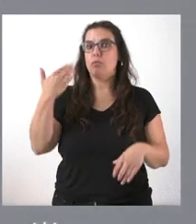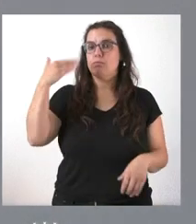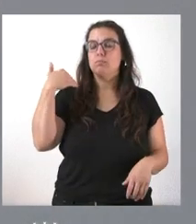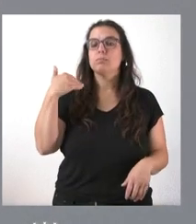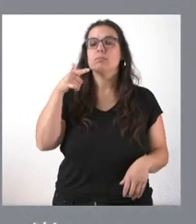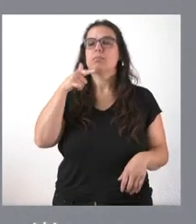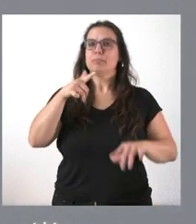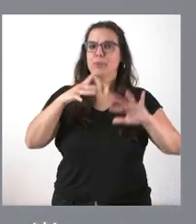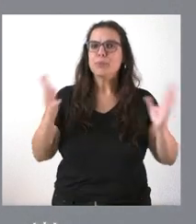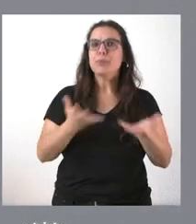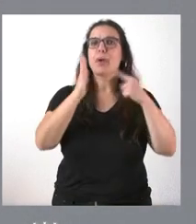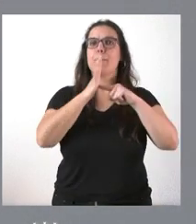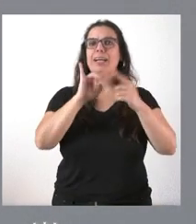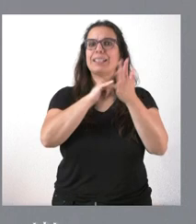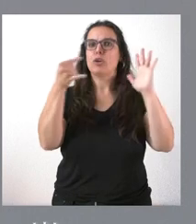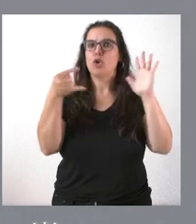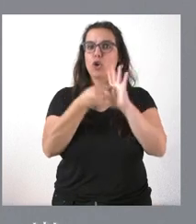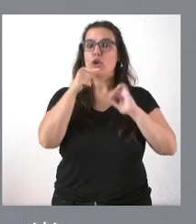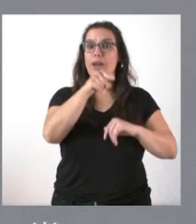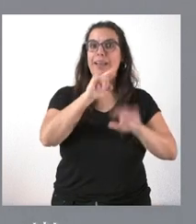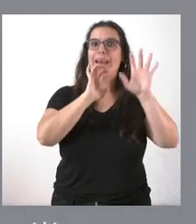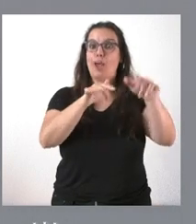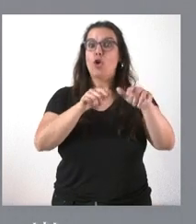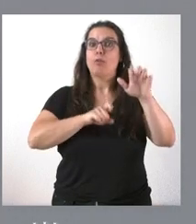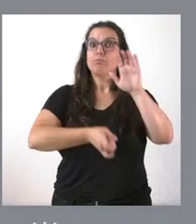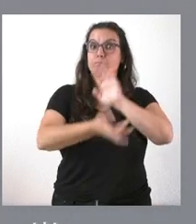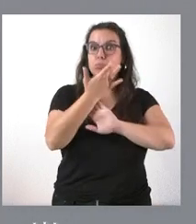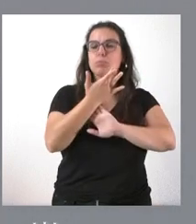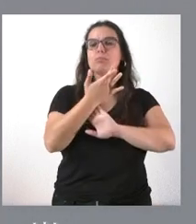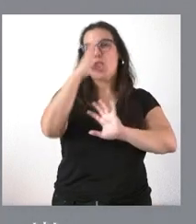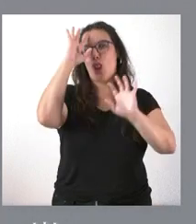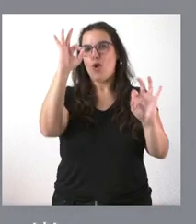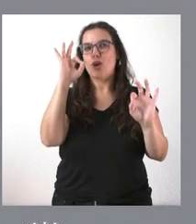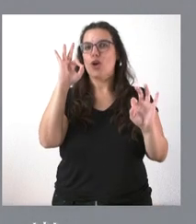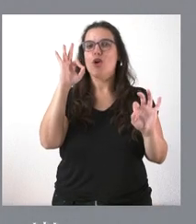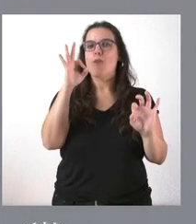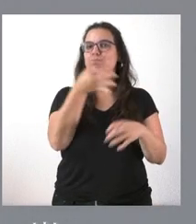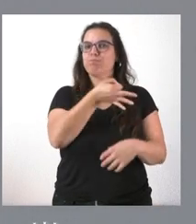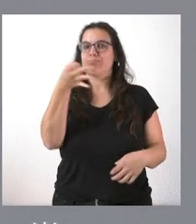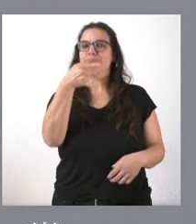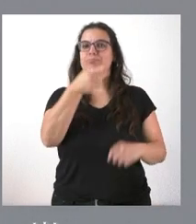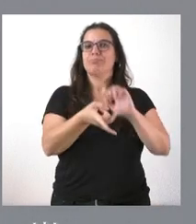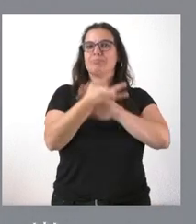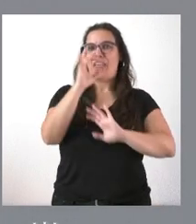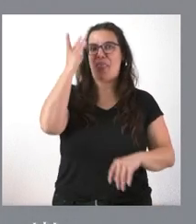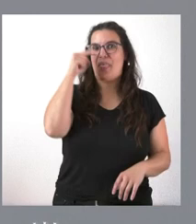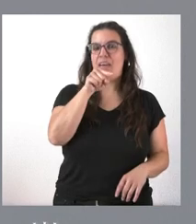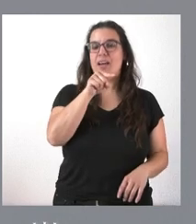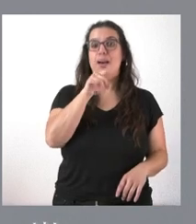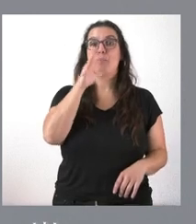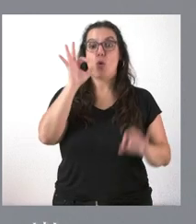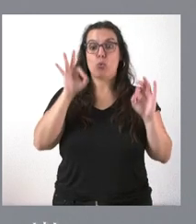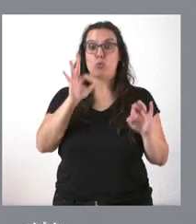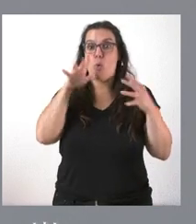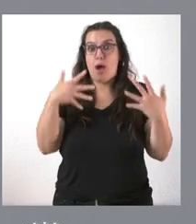impulsar un parque tecnológico en León y este sentido se ha demostrado en el momento en el que gran parte